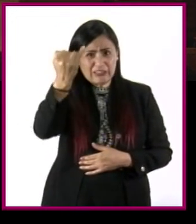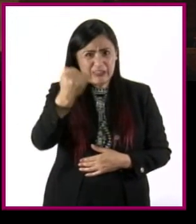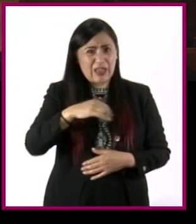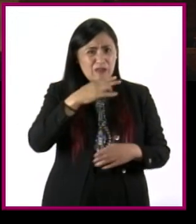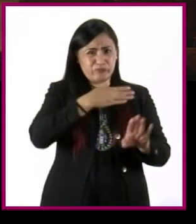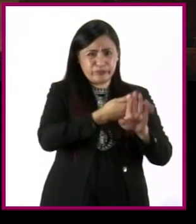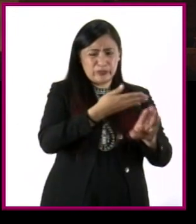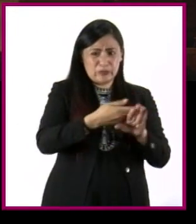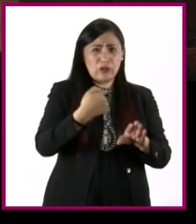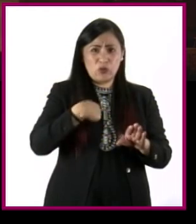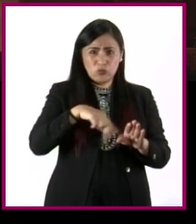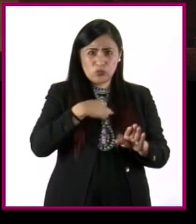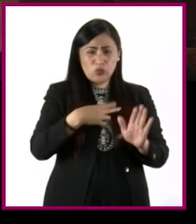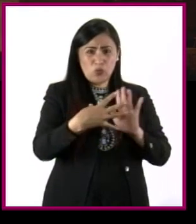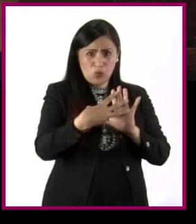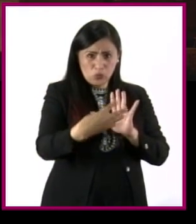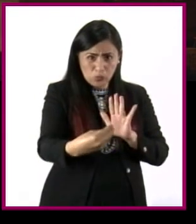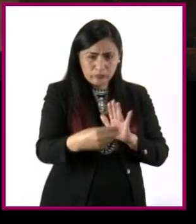violencia.